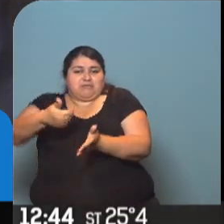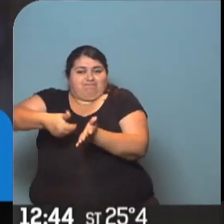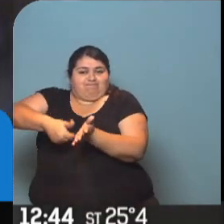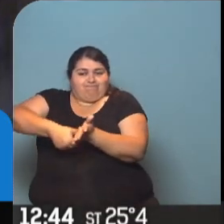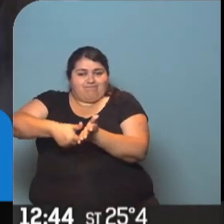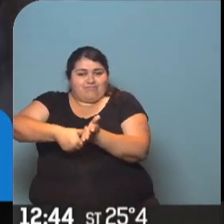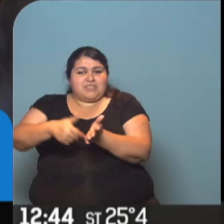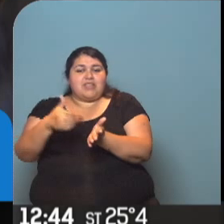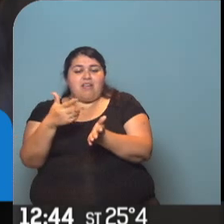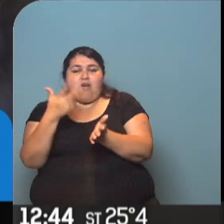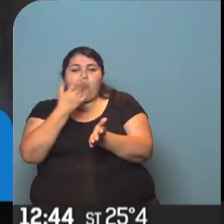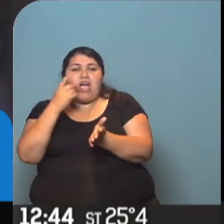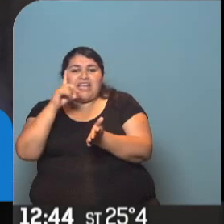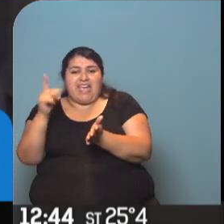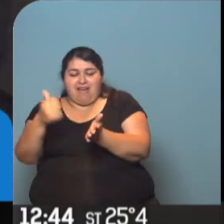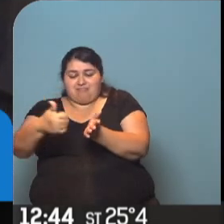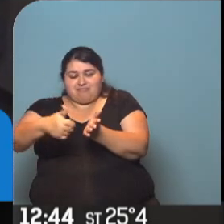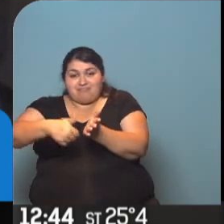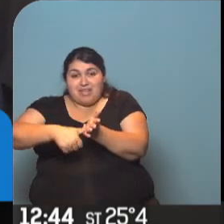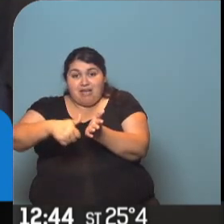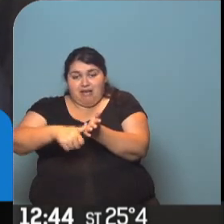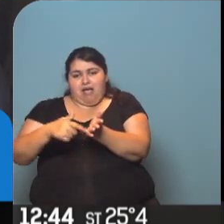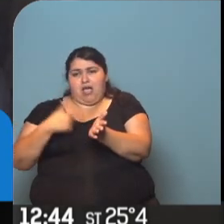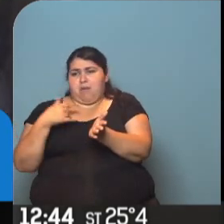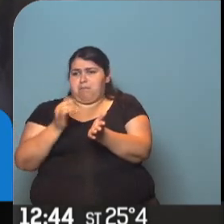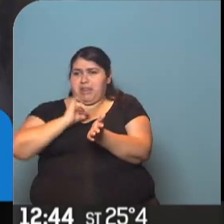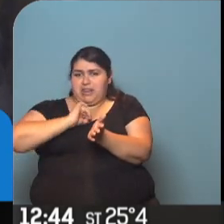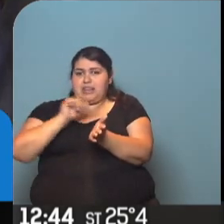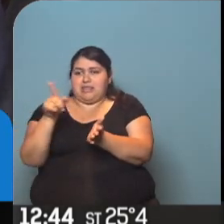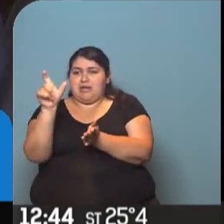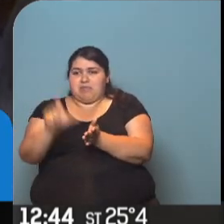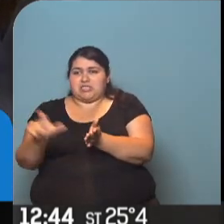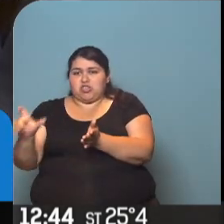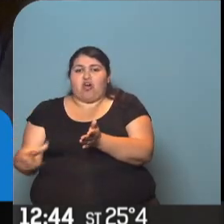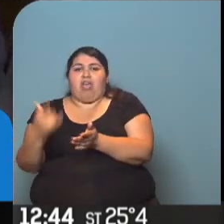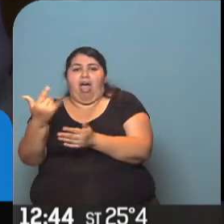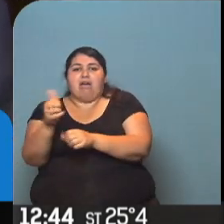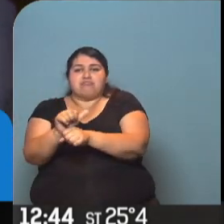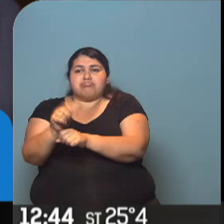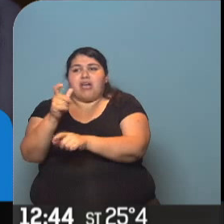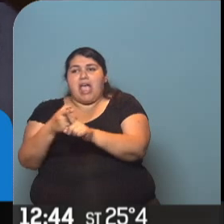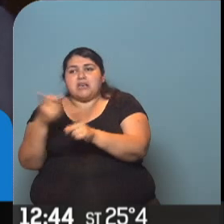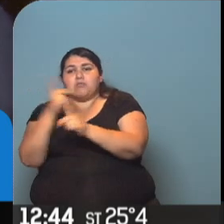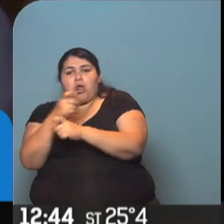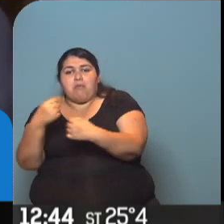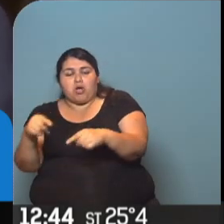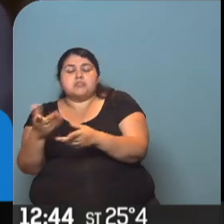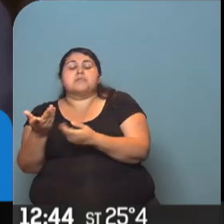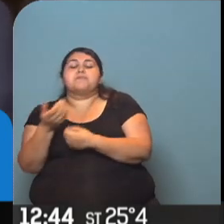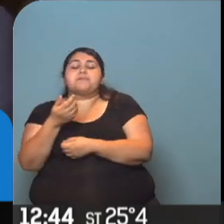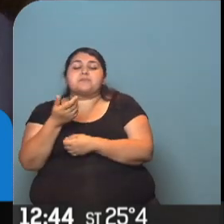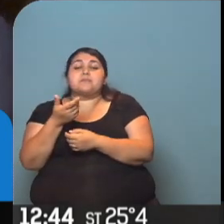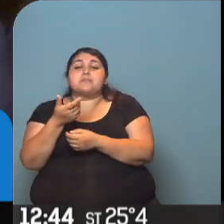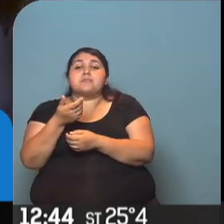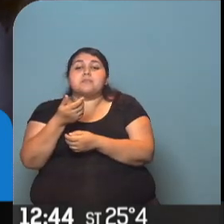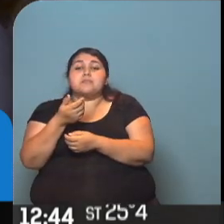un sistema biométrico que de alguna manera tenemos identificado a todas esas personas que pasa en las inmediaciones de las canchas porque eso